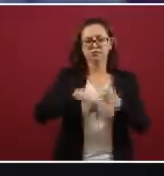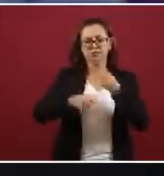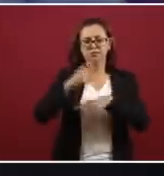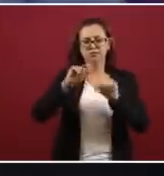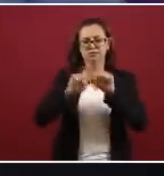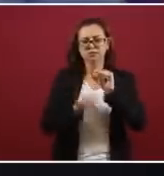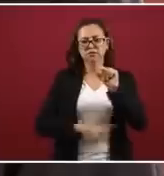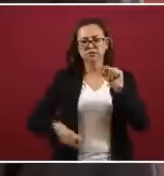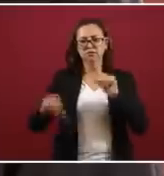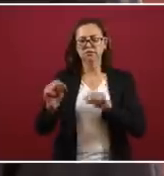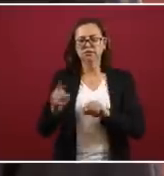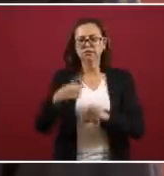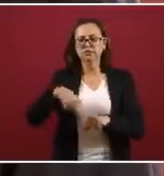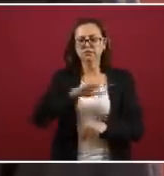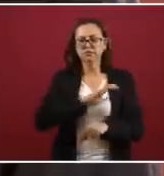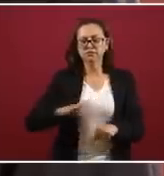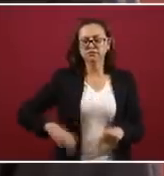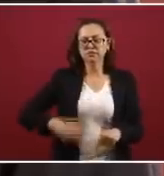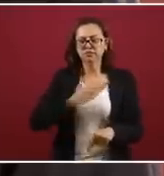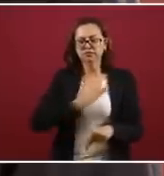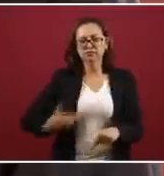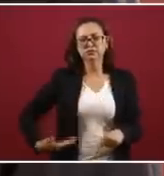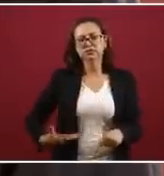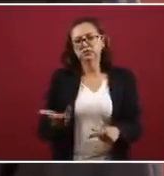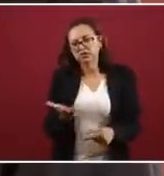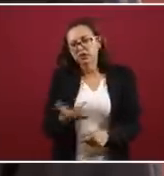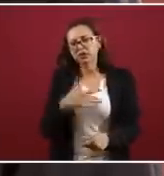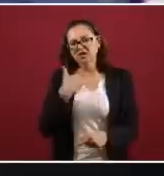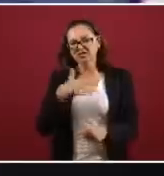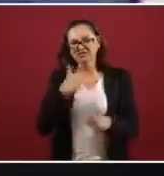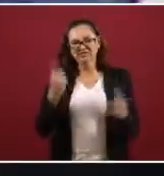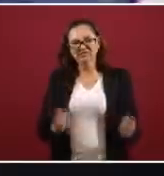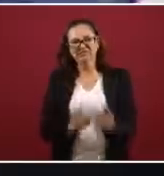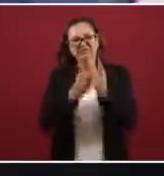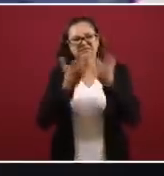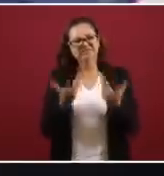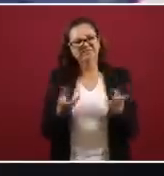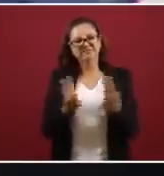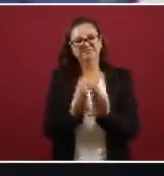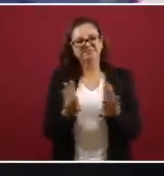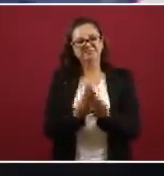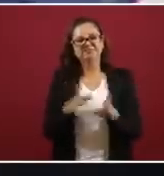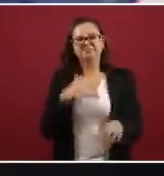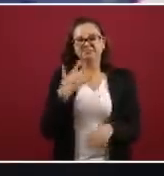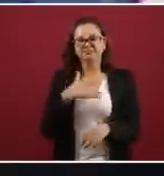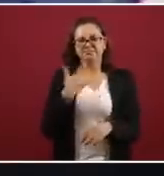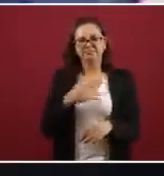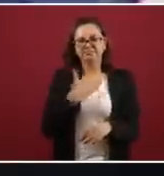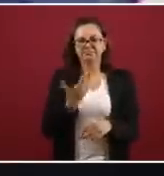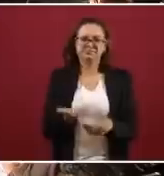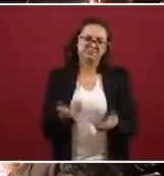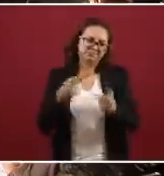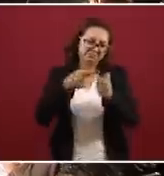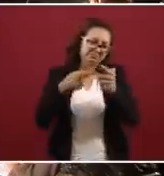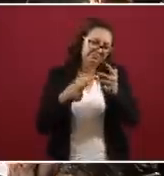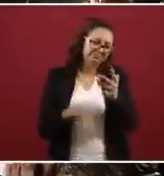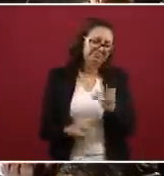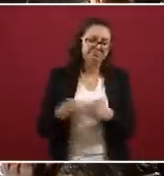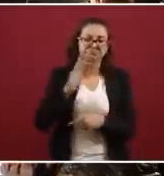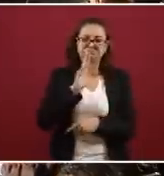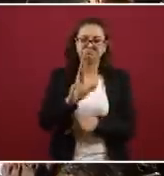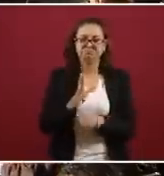con candidatos a la presidencia en ese momento. ¿Cuál sería su impresión de ese encuentro con Biden? Y empezando con el director de CONASUPO.